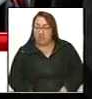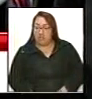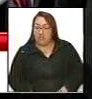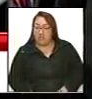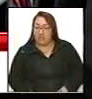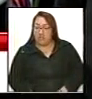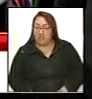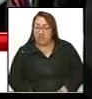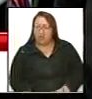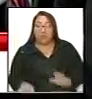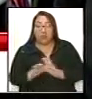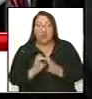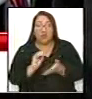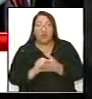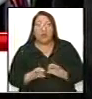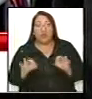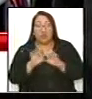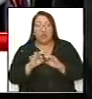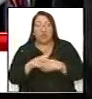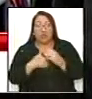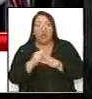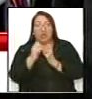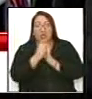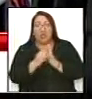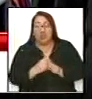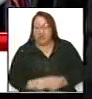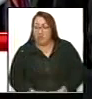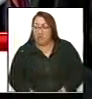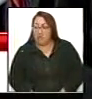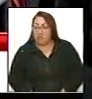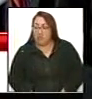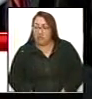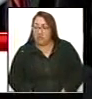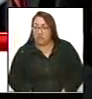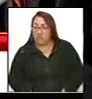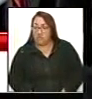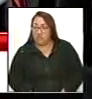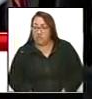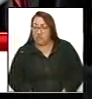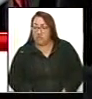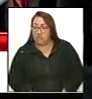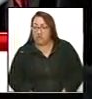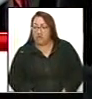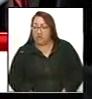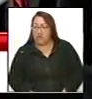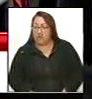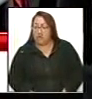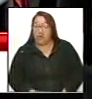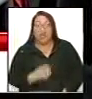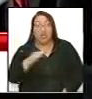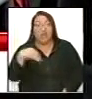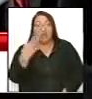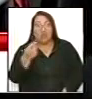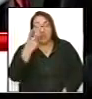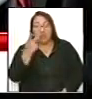incorpore información adicional, por ejemplo, los estatutos, ¿no? La medida que se considere. Después también vemos que